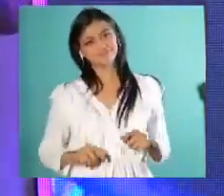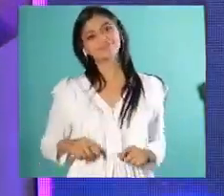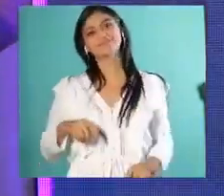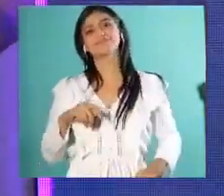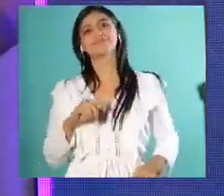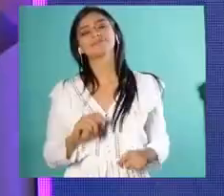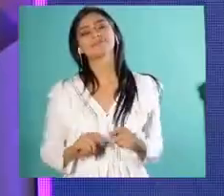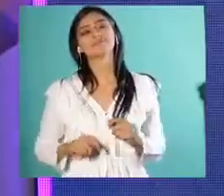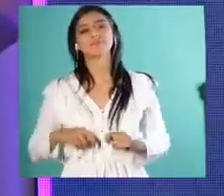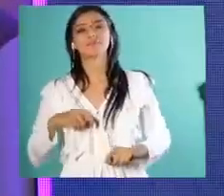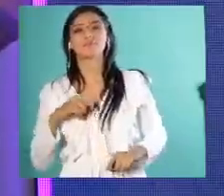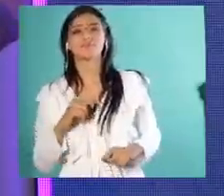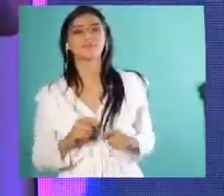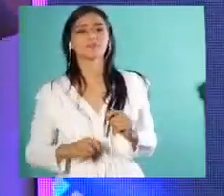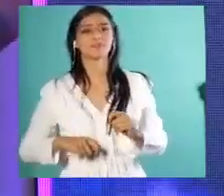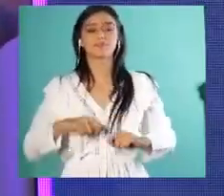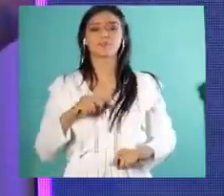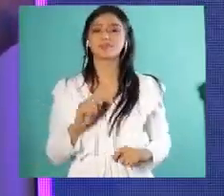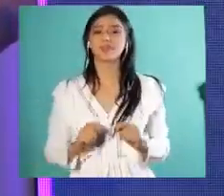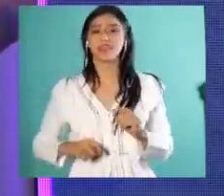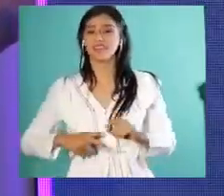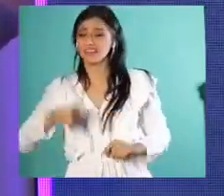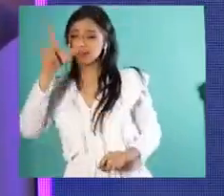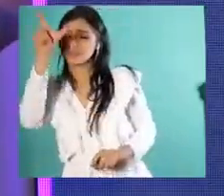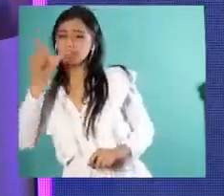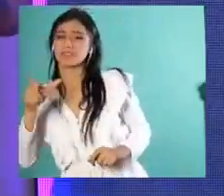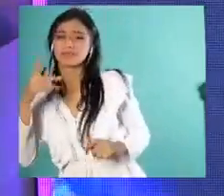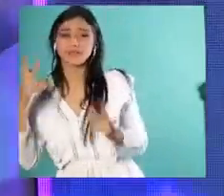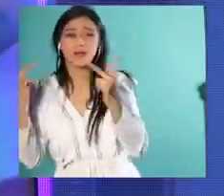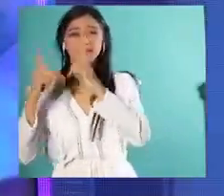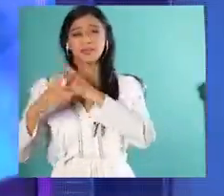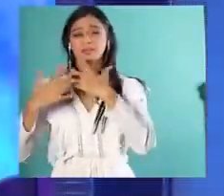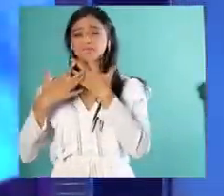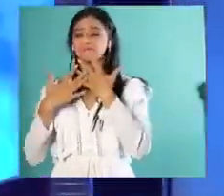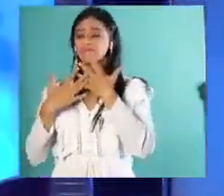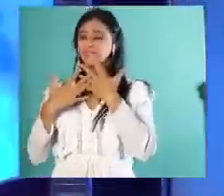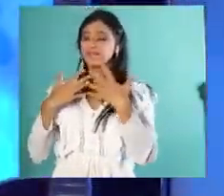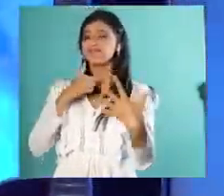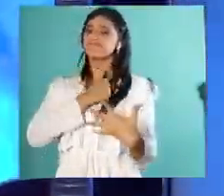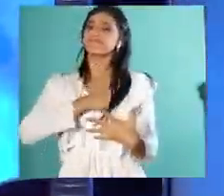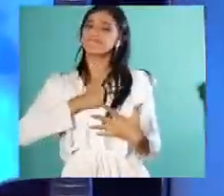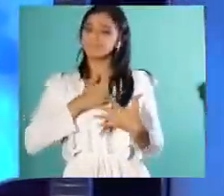Hasta el más ladrón recibe perdón si se arrepiente.